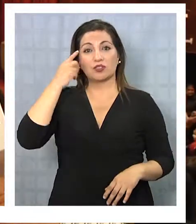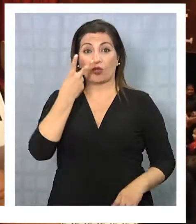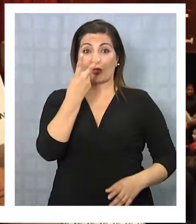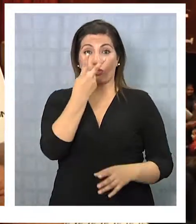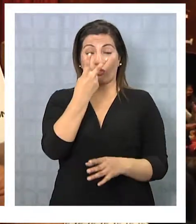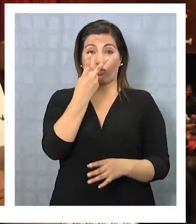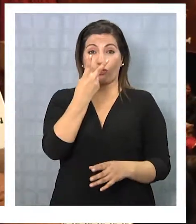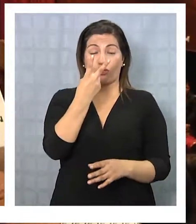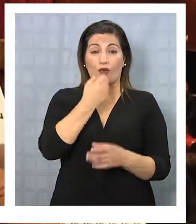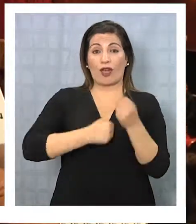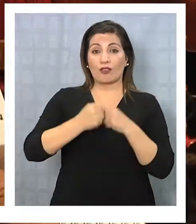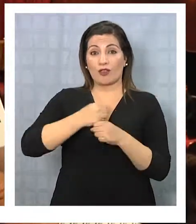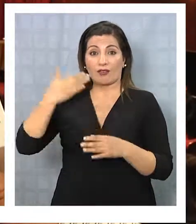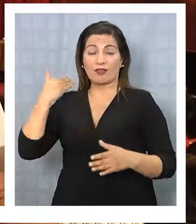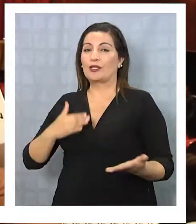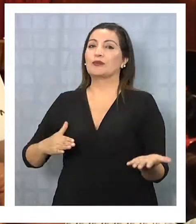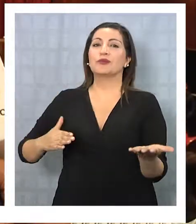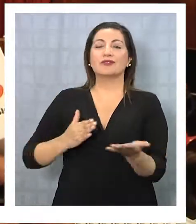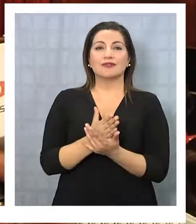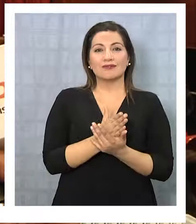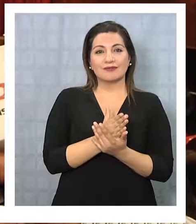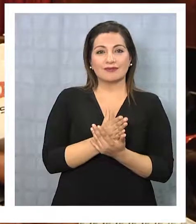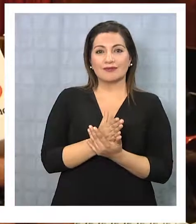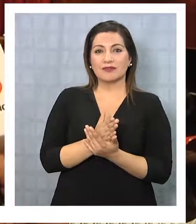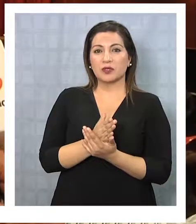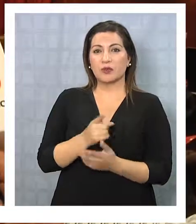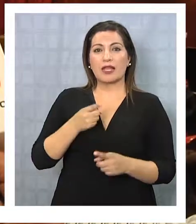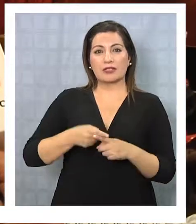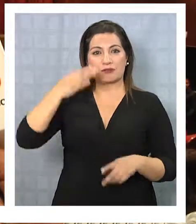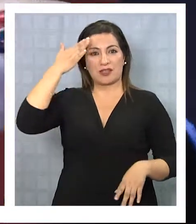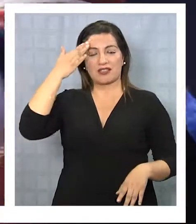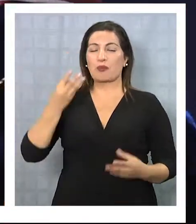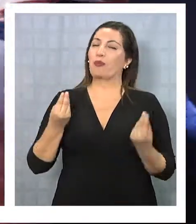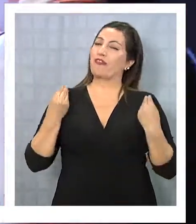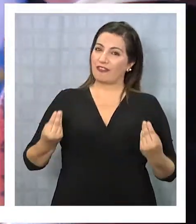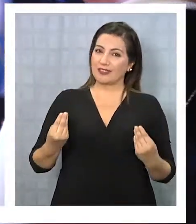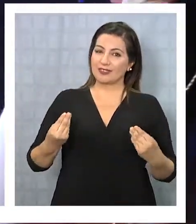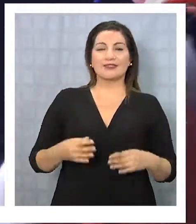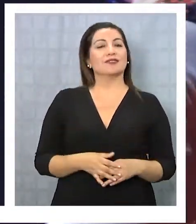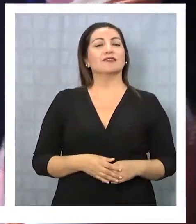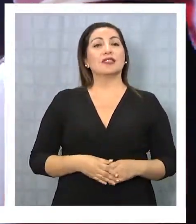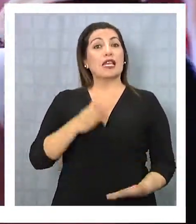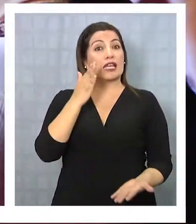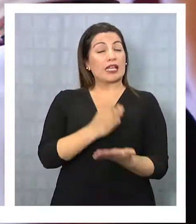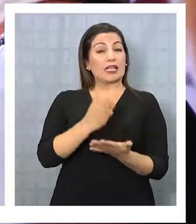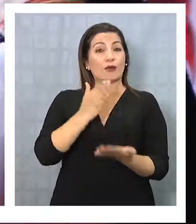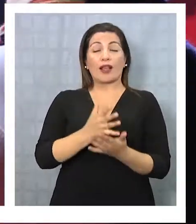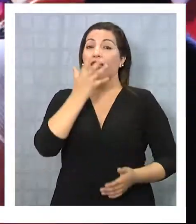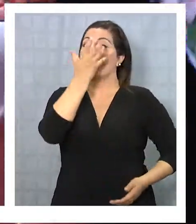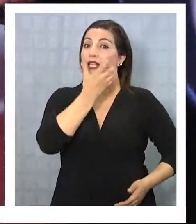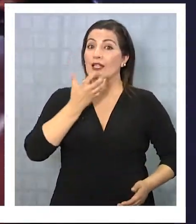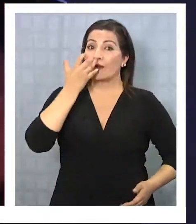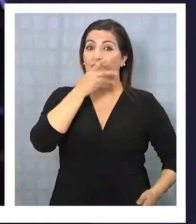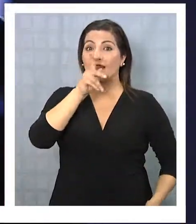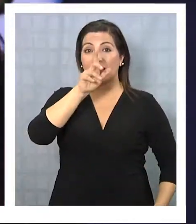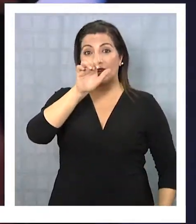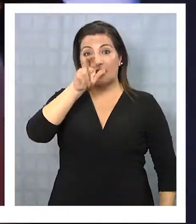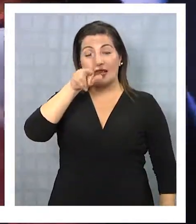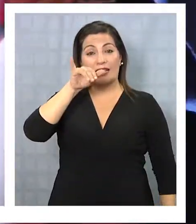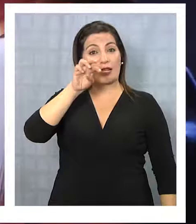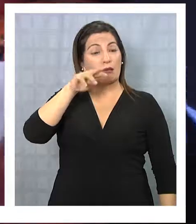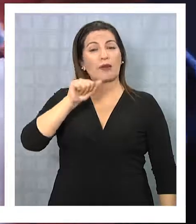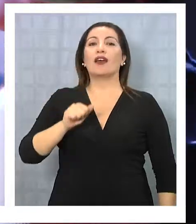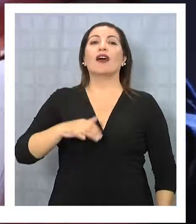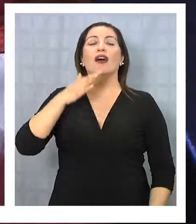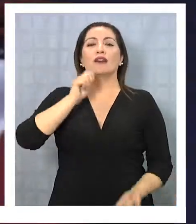ya dos años acá y ha sido una experiencia muy grata. La Escuela de Lenguaje Quirima cuenta este